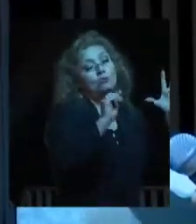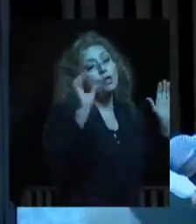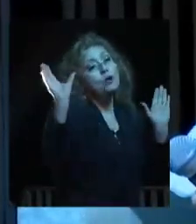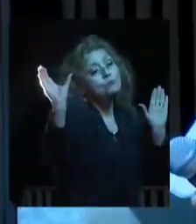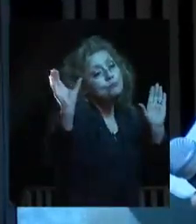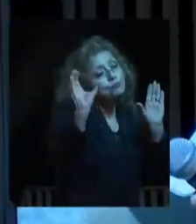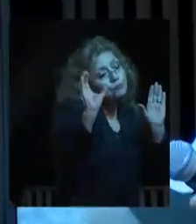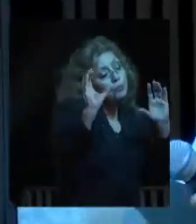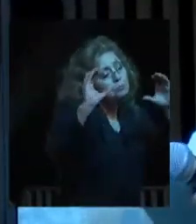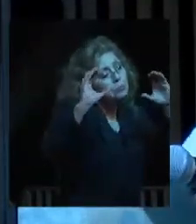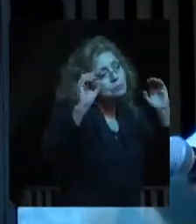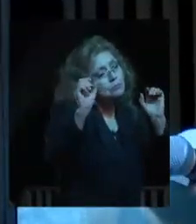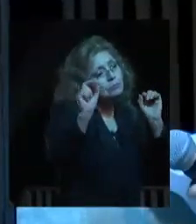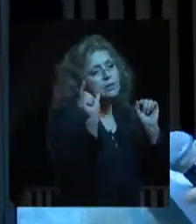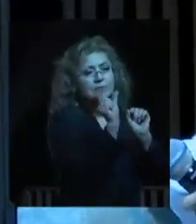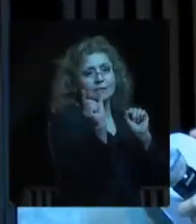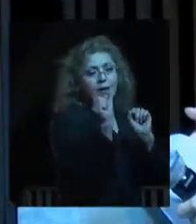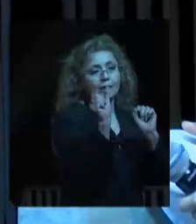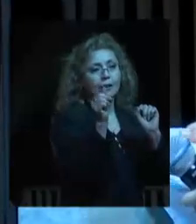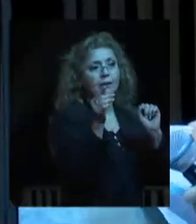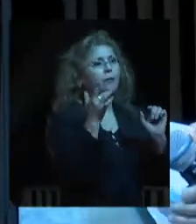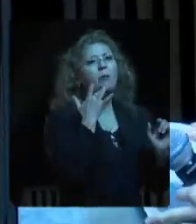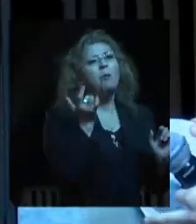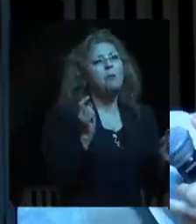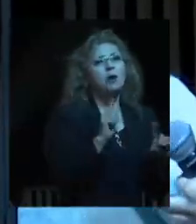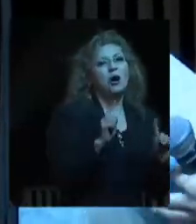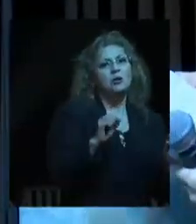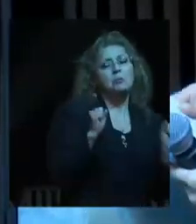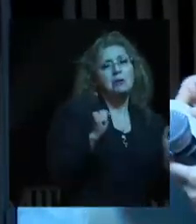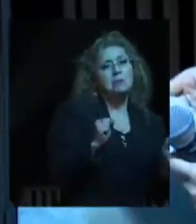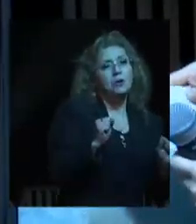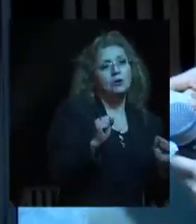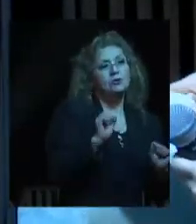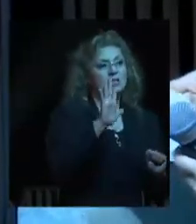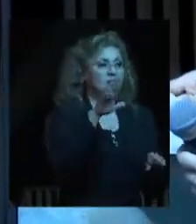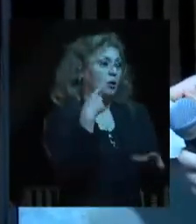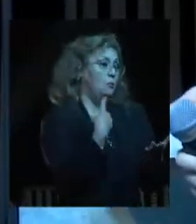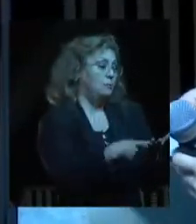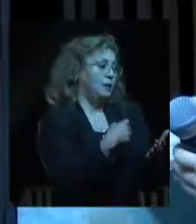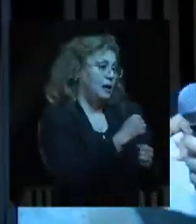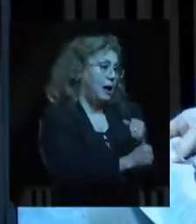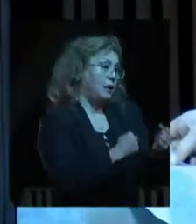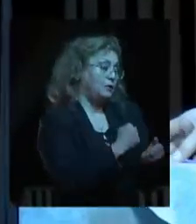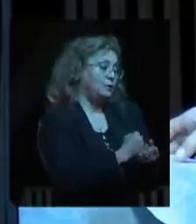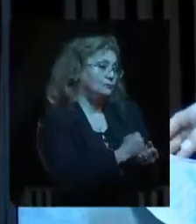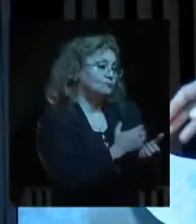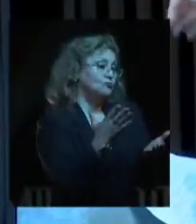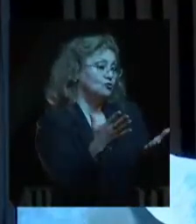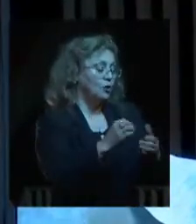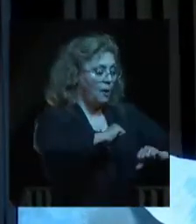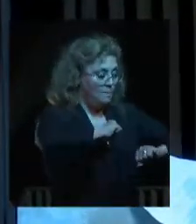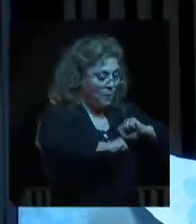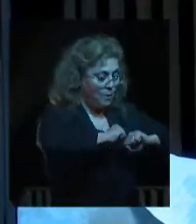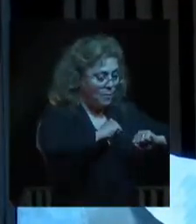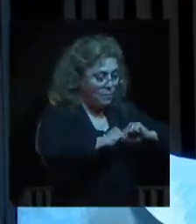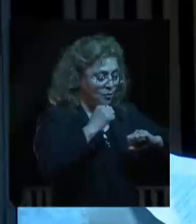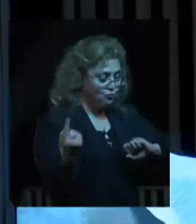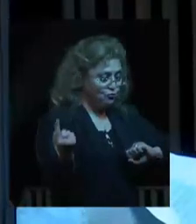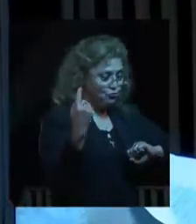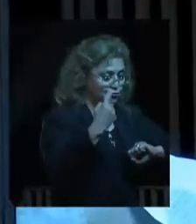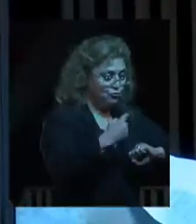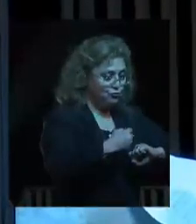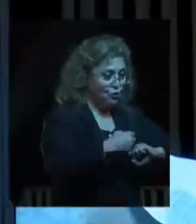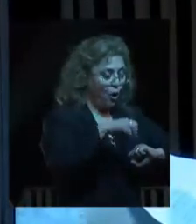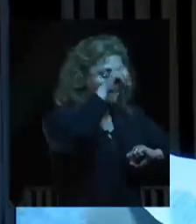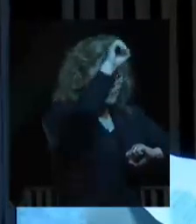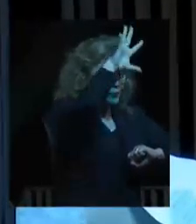por aquí, bueno, ¿por qué no en 5.000 años más van a ir una empresa a hacer minería con